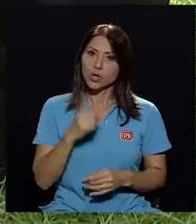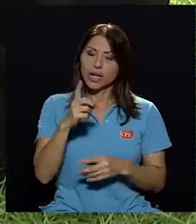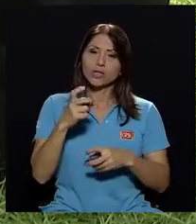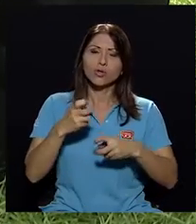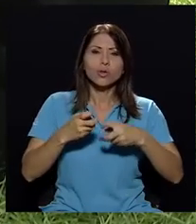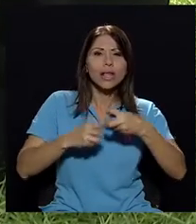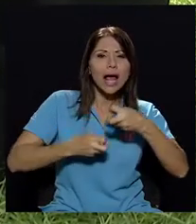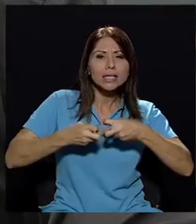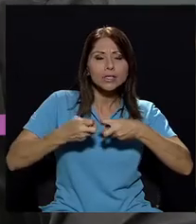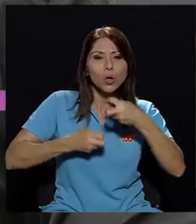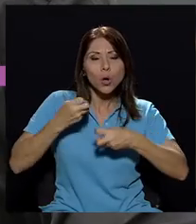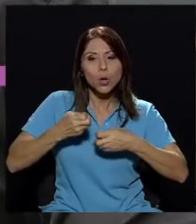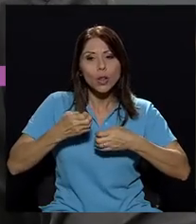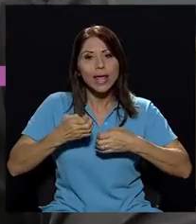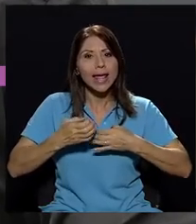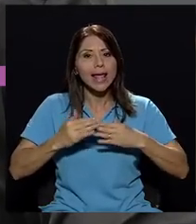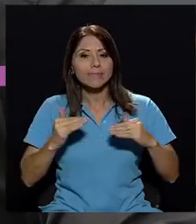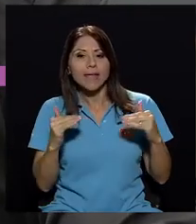estado de ánimo.